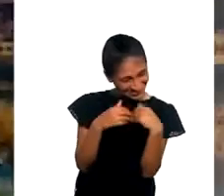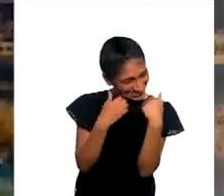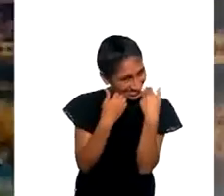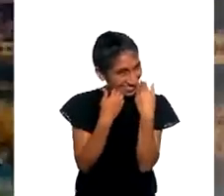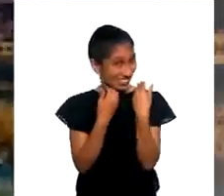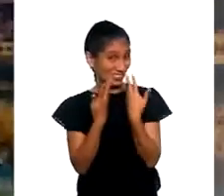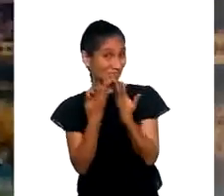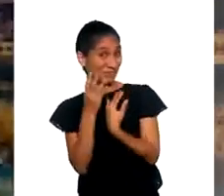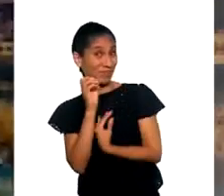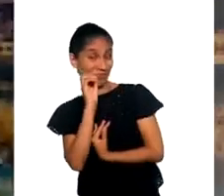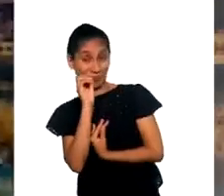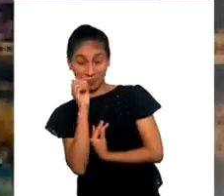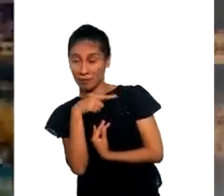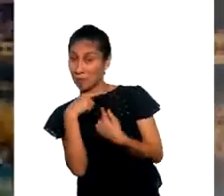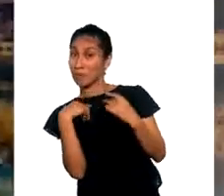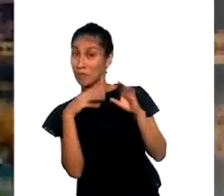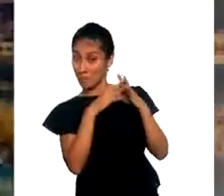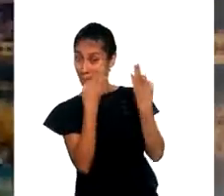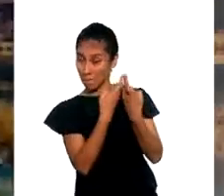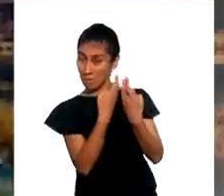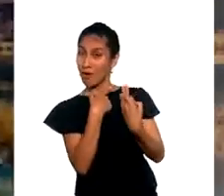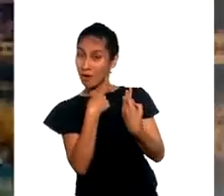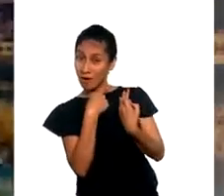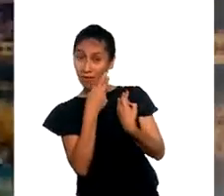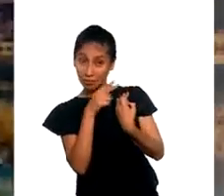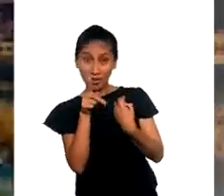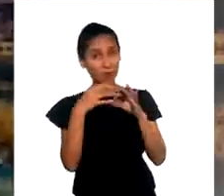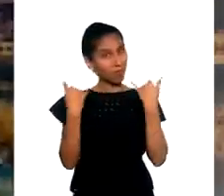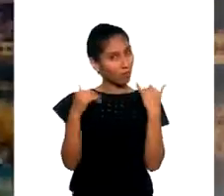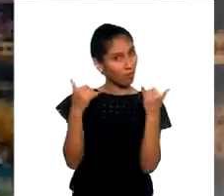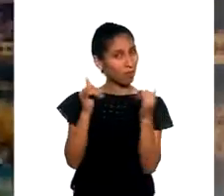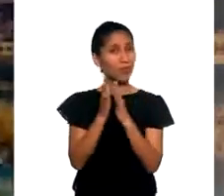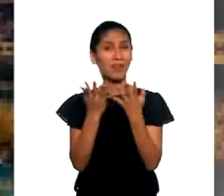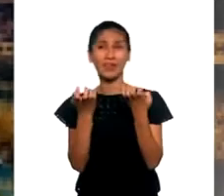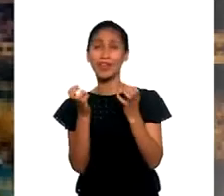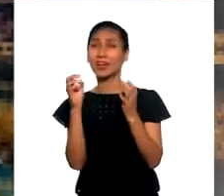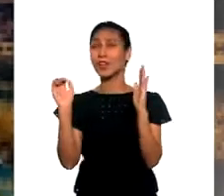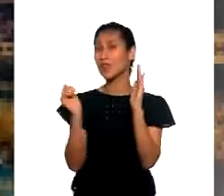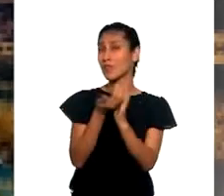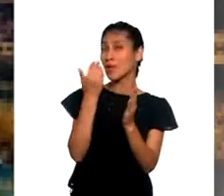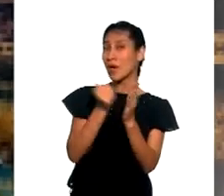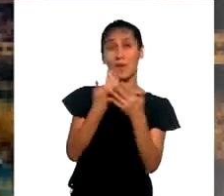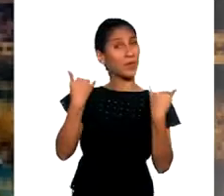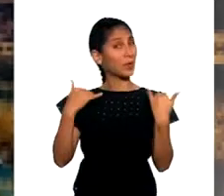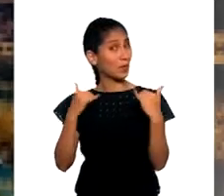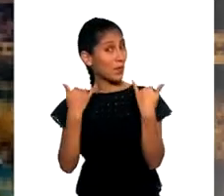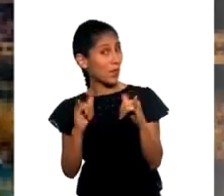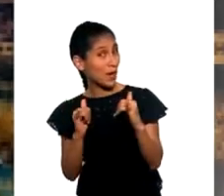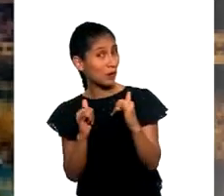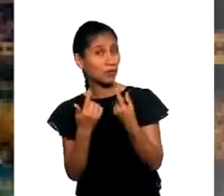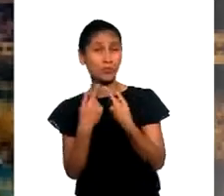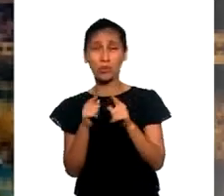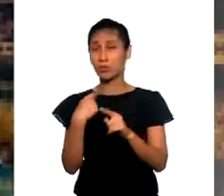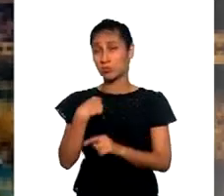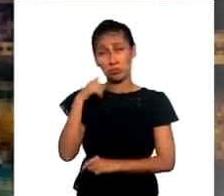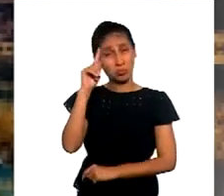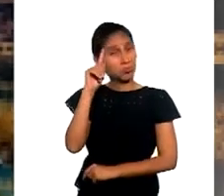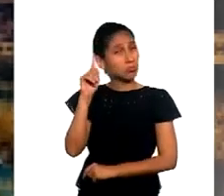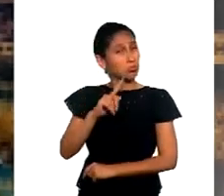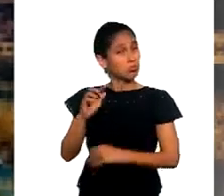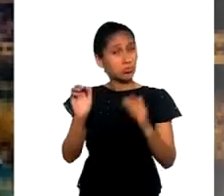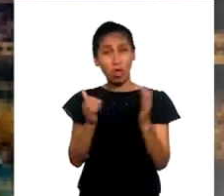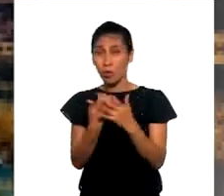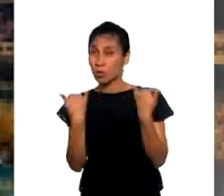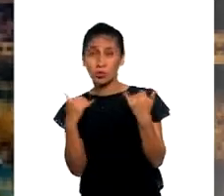como les ha gustado mucho quieren nuevos juegos pero conocen nuevos